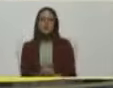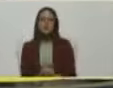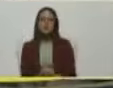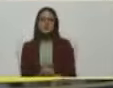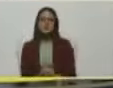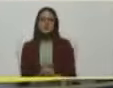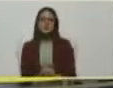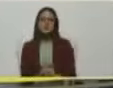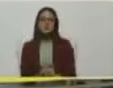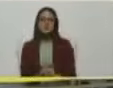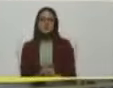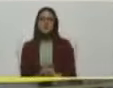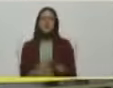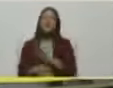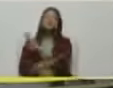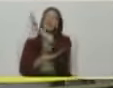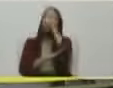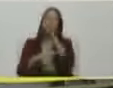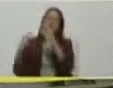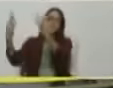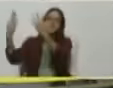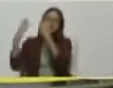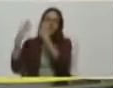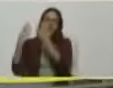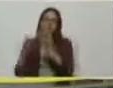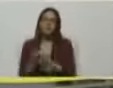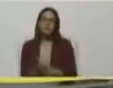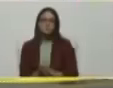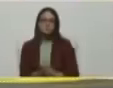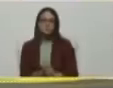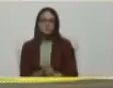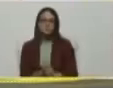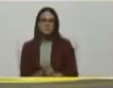en las alturas de Junín.